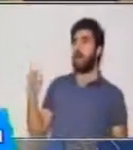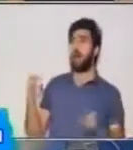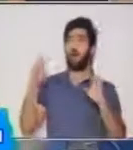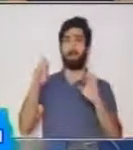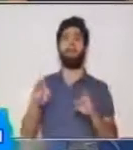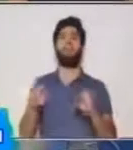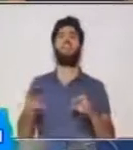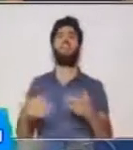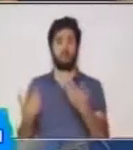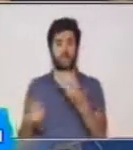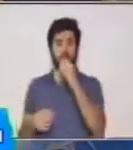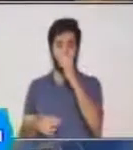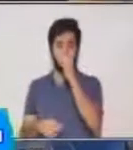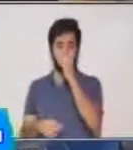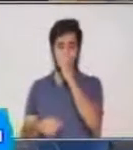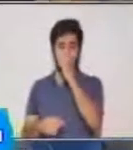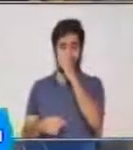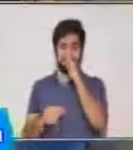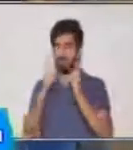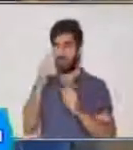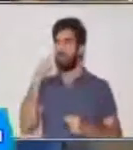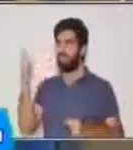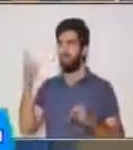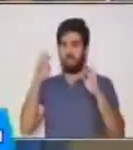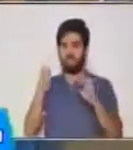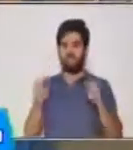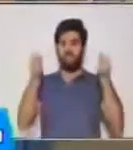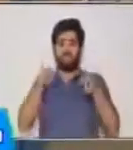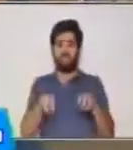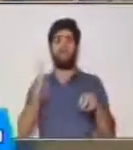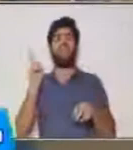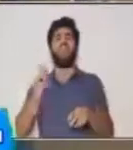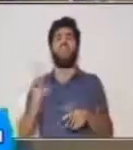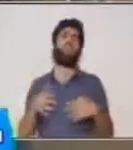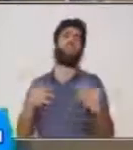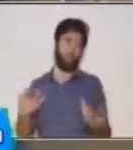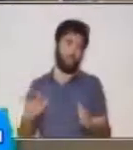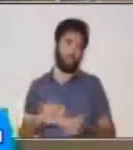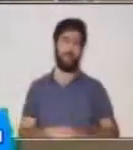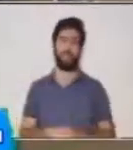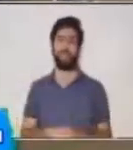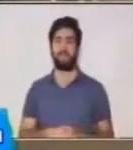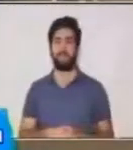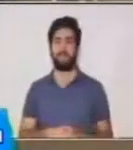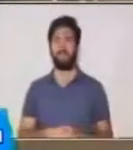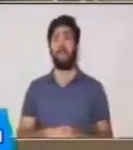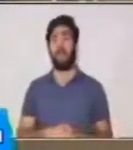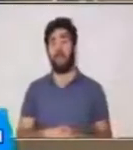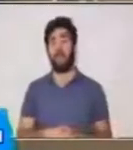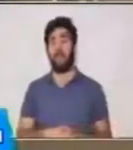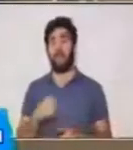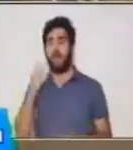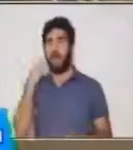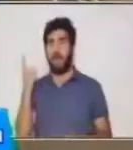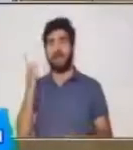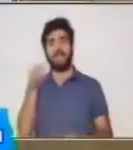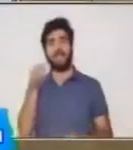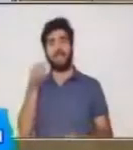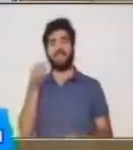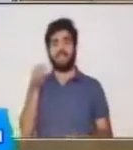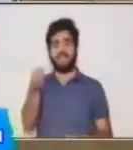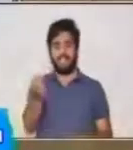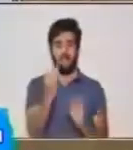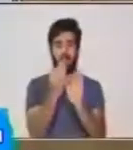en qué tipo de transporte consideras tú que están utilizando. Muy bien, puede ser un transmetro, puede ser un